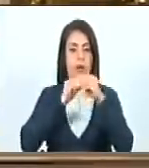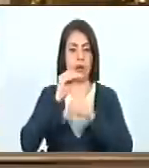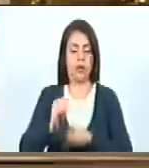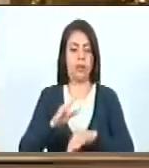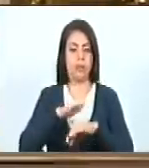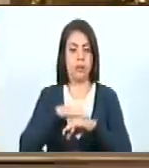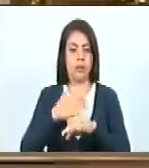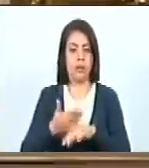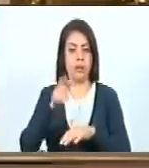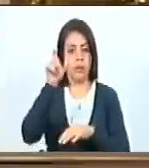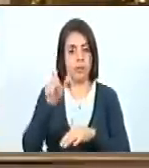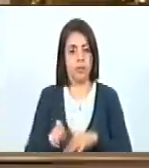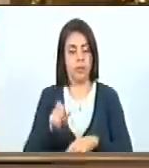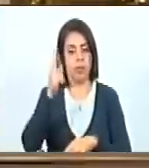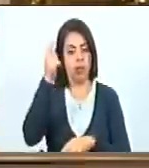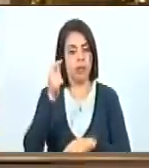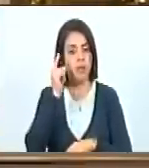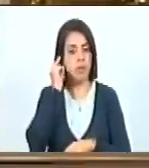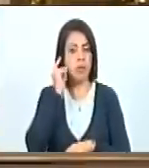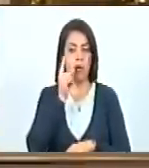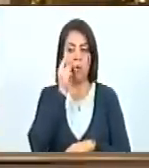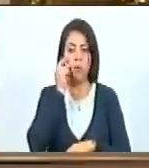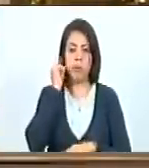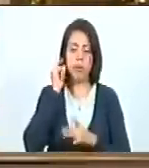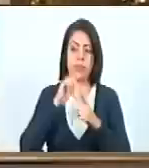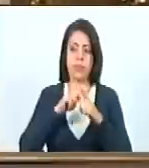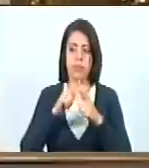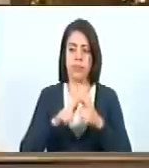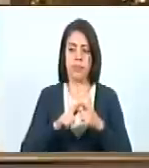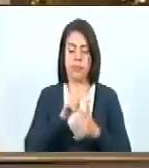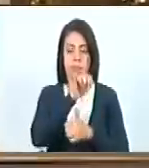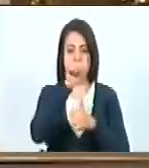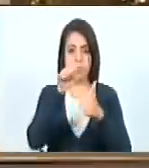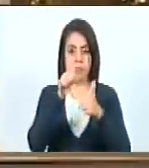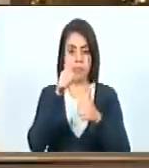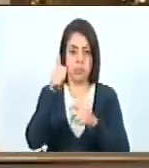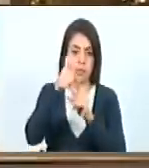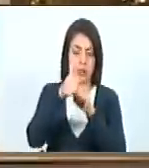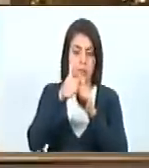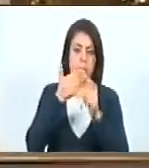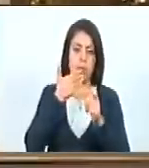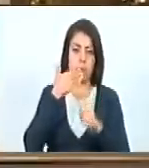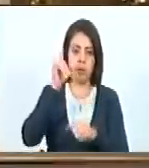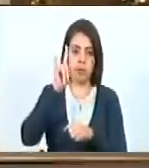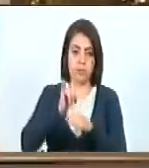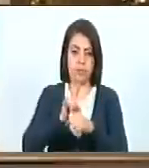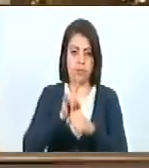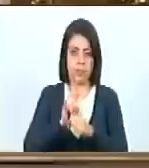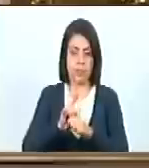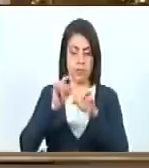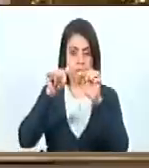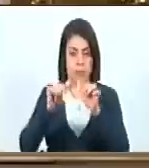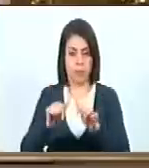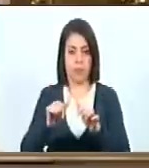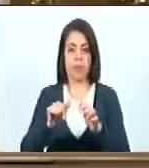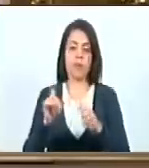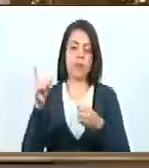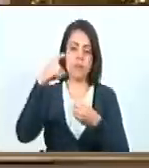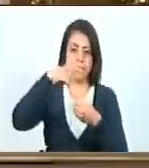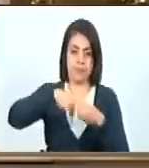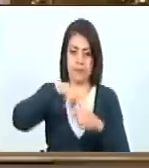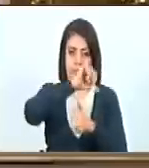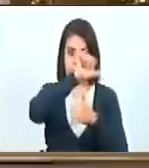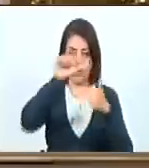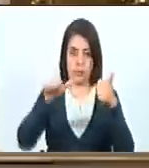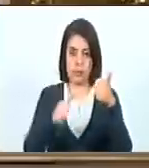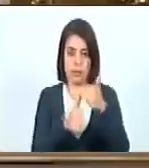suscritas por las ciudadanas diputadas y los ciudadanos diputados principales solicitando permiso para ausentarse e incorporar a